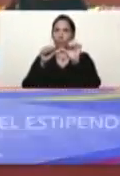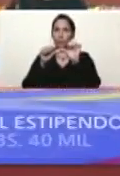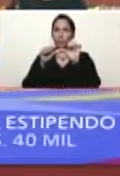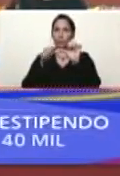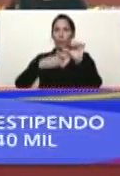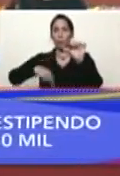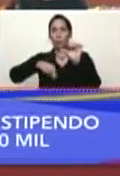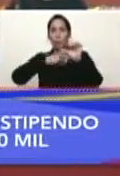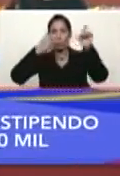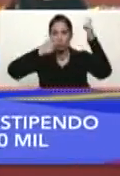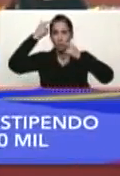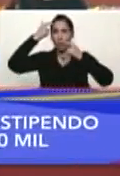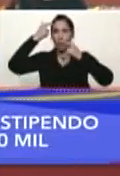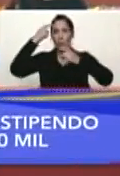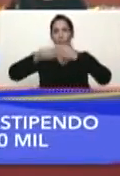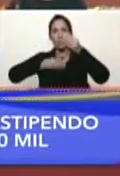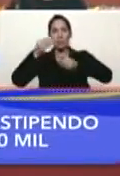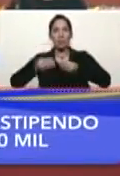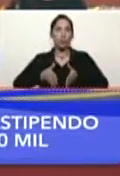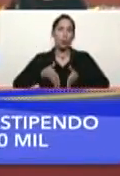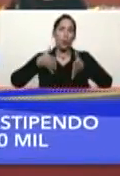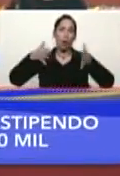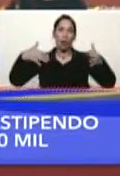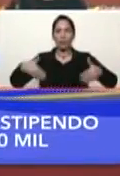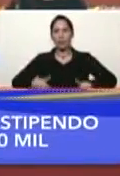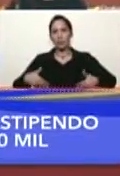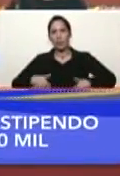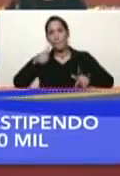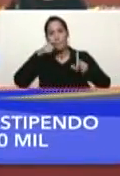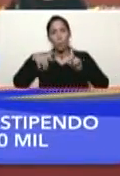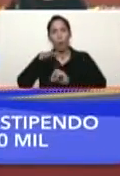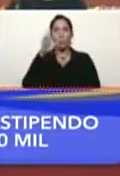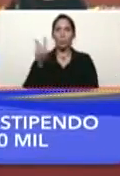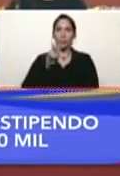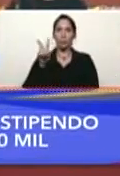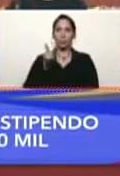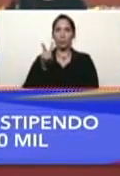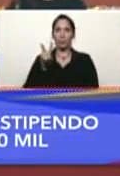Nuestro comandante Chávez hizo un gran sacrificio por el pueblo de Venezuela.